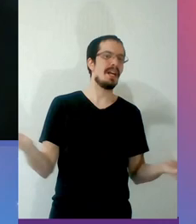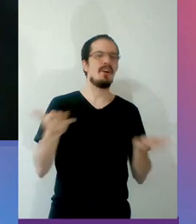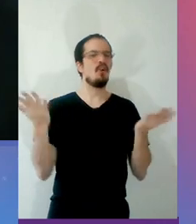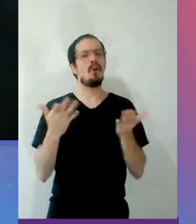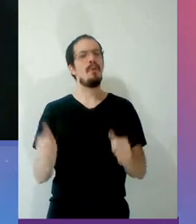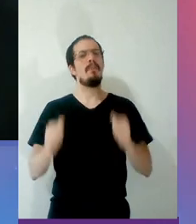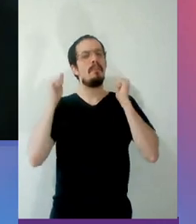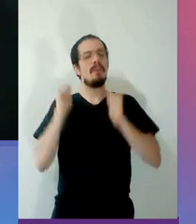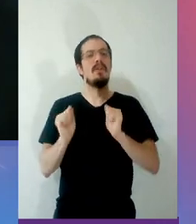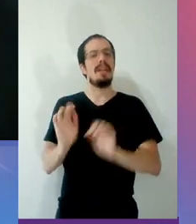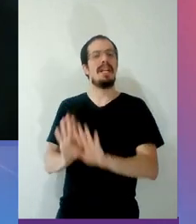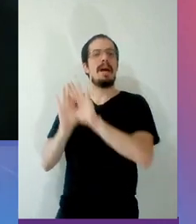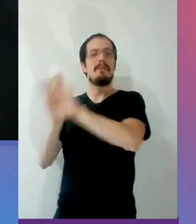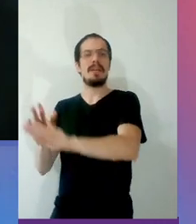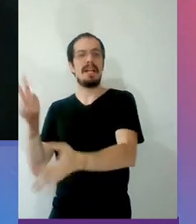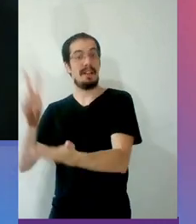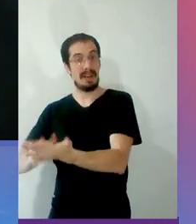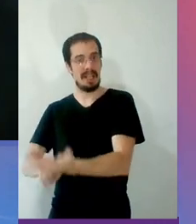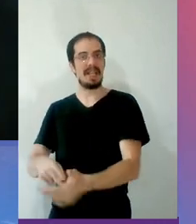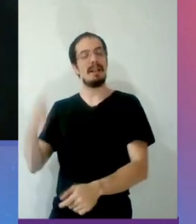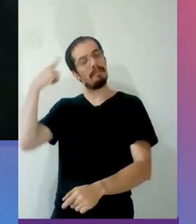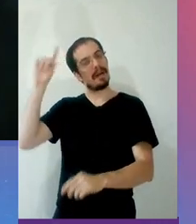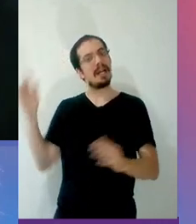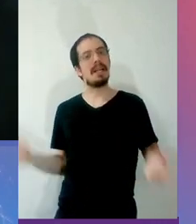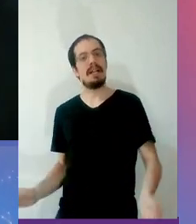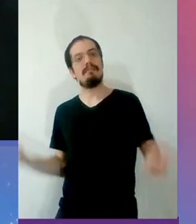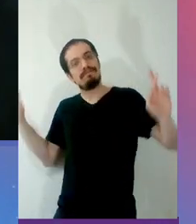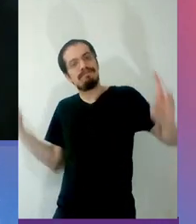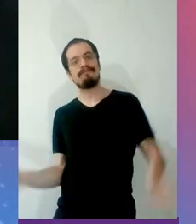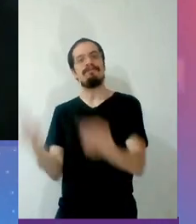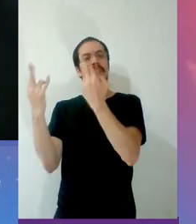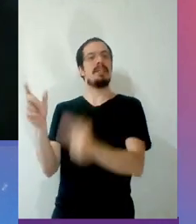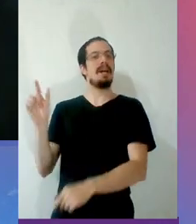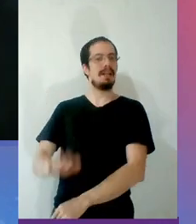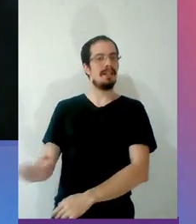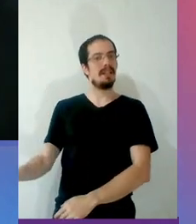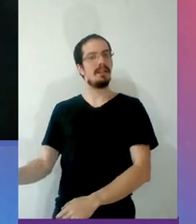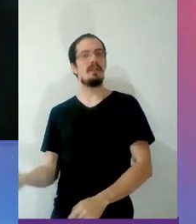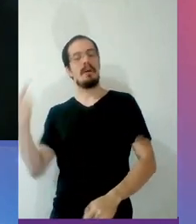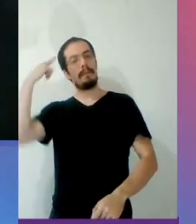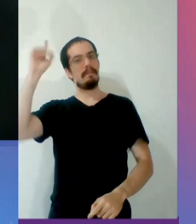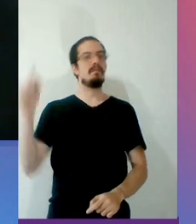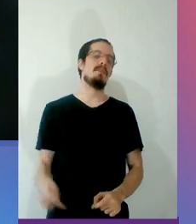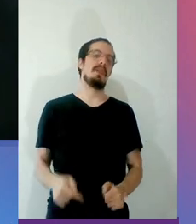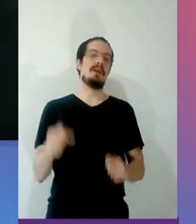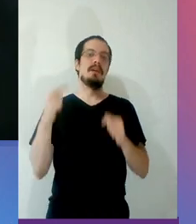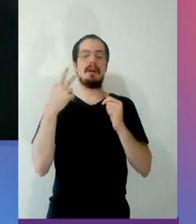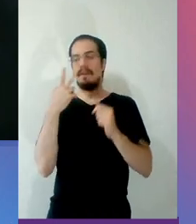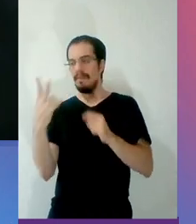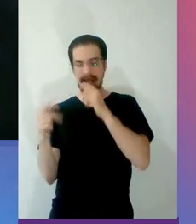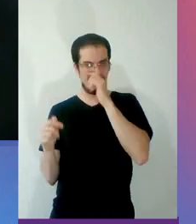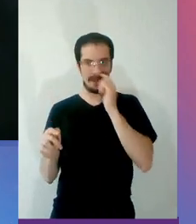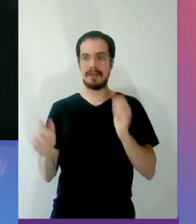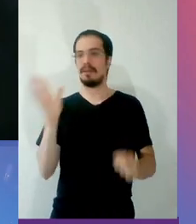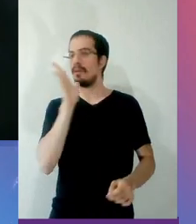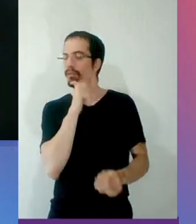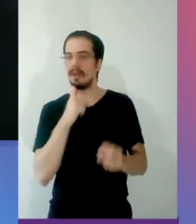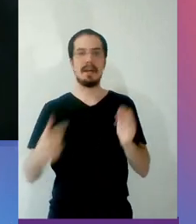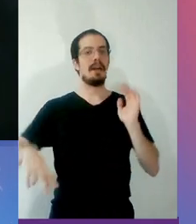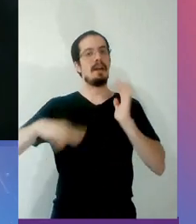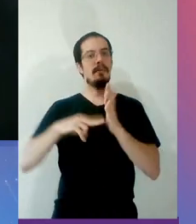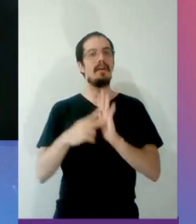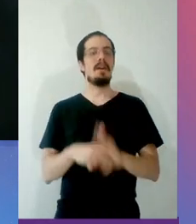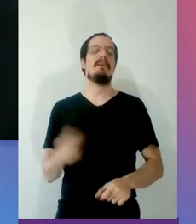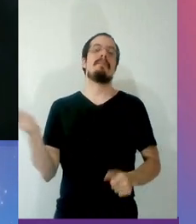la recuperación y al evitar mayores consecuencias de esta catástrofe sanitaria